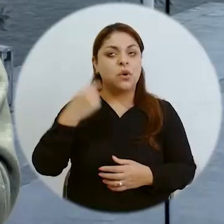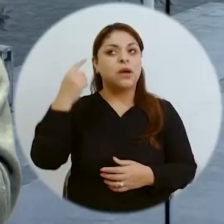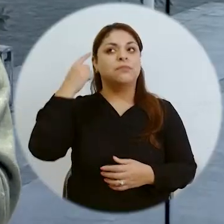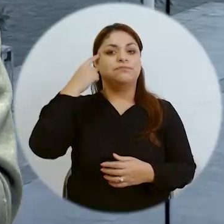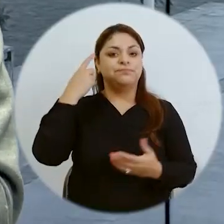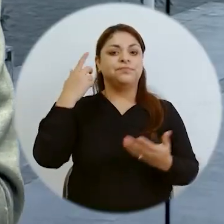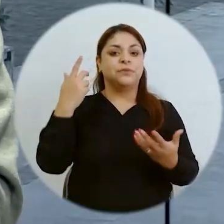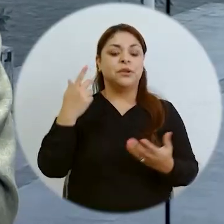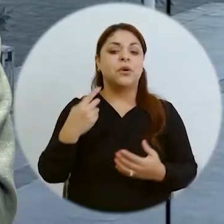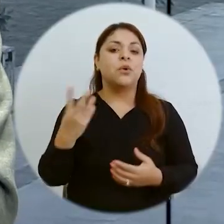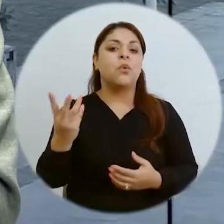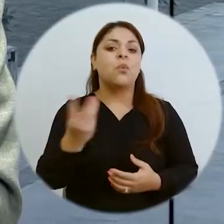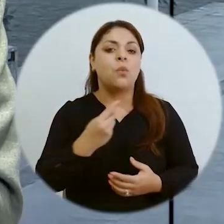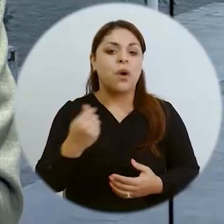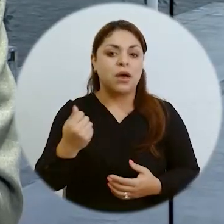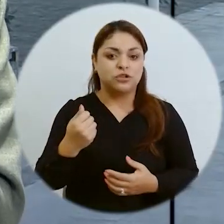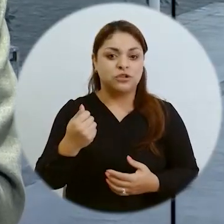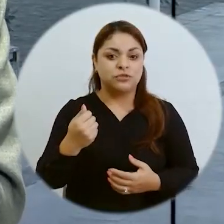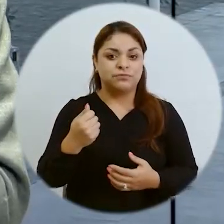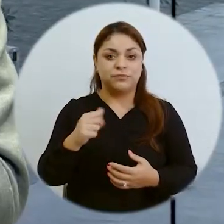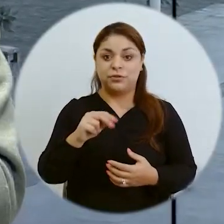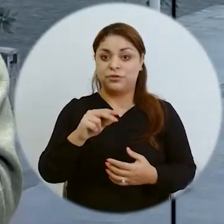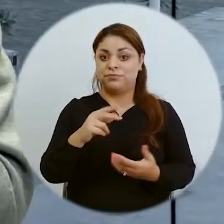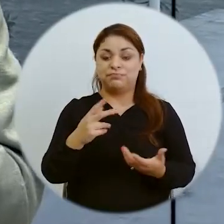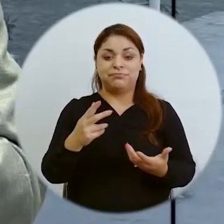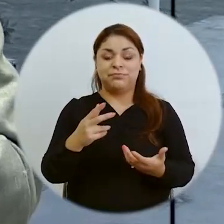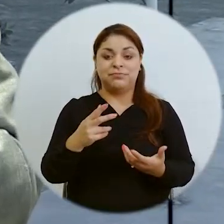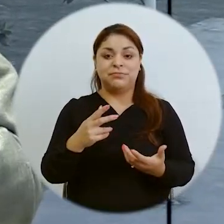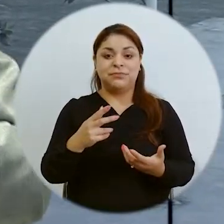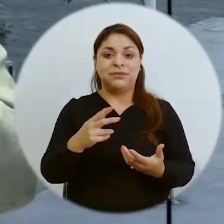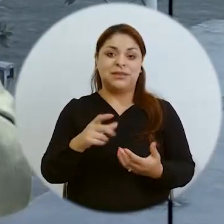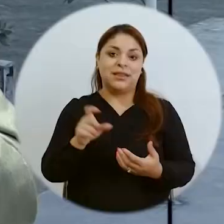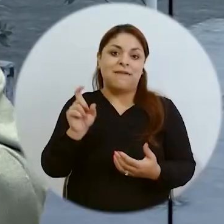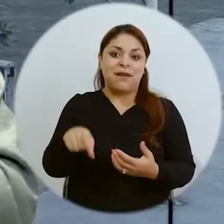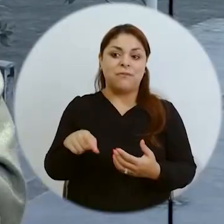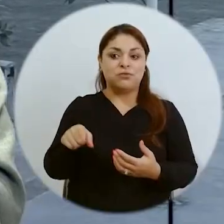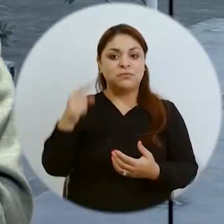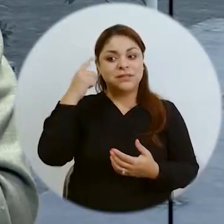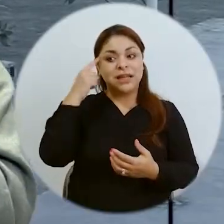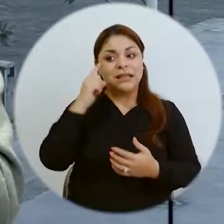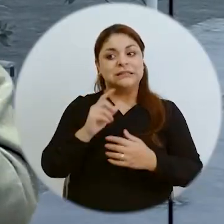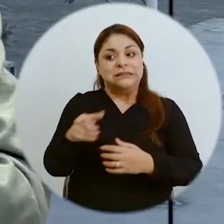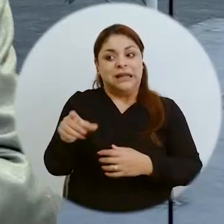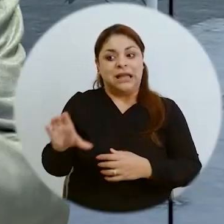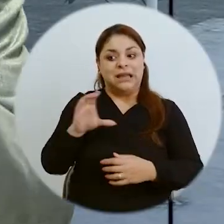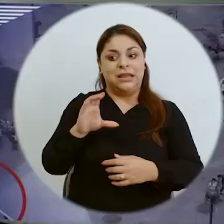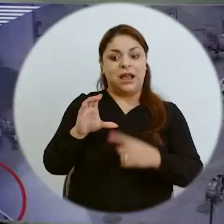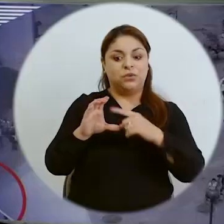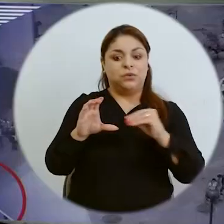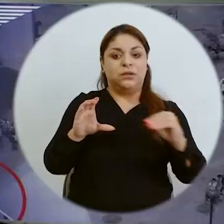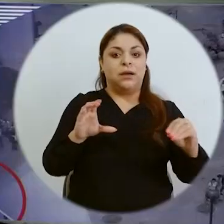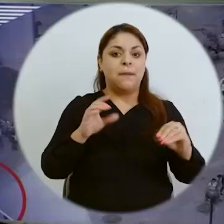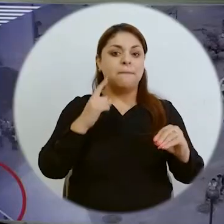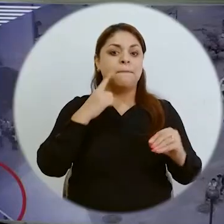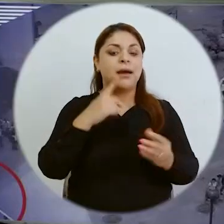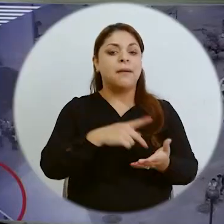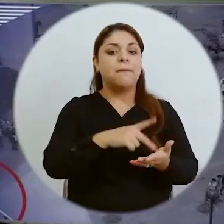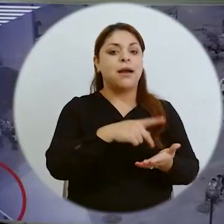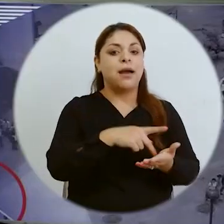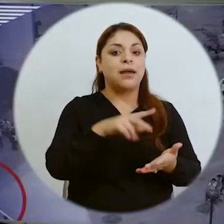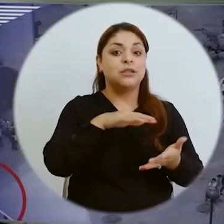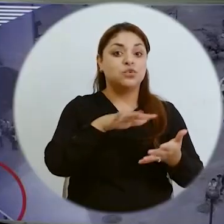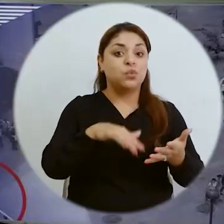tarjeta de crédito, lo que sea, sino que más bien pues todo el mundo se va para la playa. Sí, bueno, de esto,